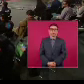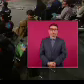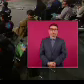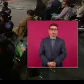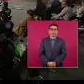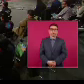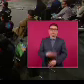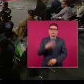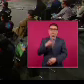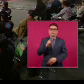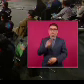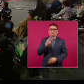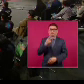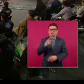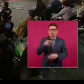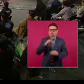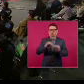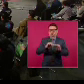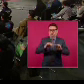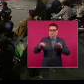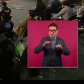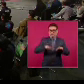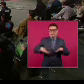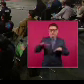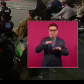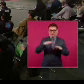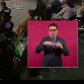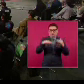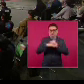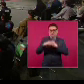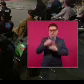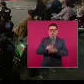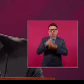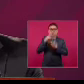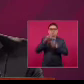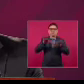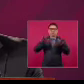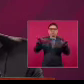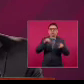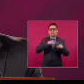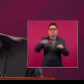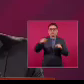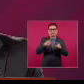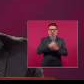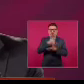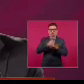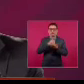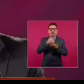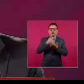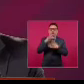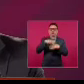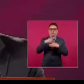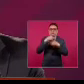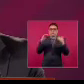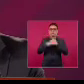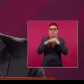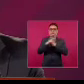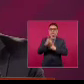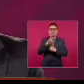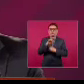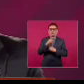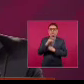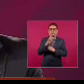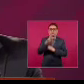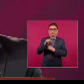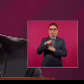consta de 4.2 kilómetros de longitud y constituye una vía alterna al aeropuerto hacia la ciudad porque se conecta con la avenida Guayacán, tiene